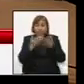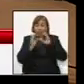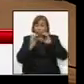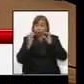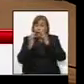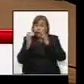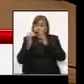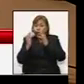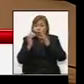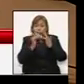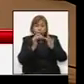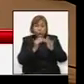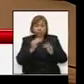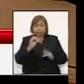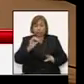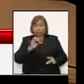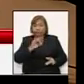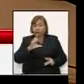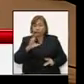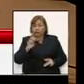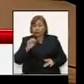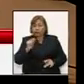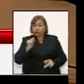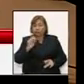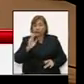coordinaciones con el comandante Guillermo Castro Asa,